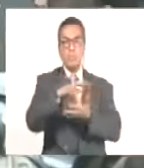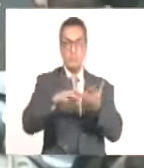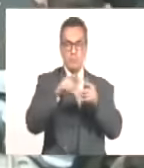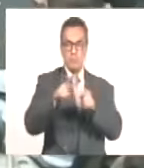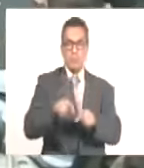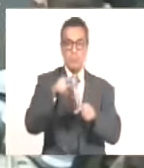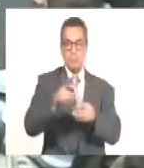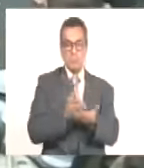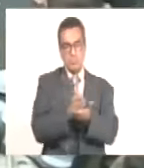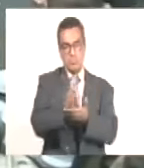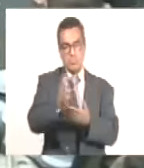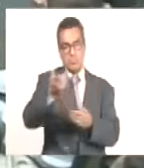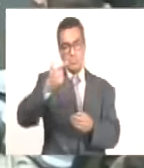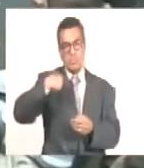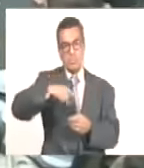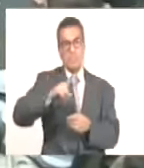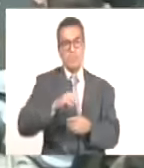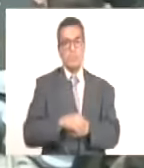cuales seguimos teniendo.